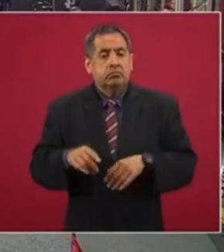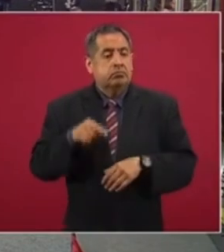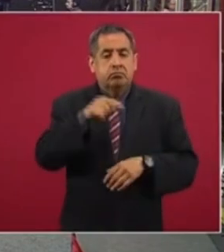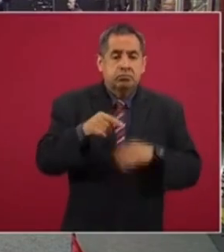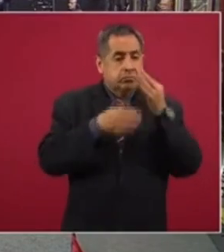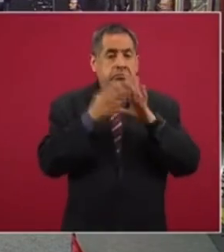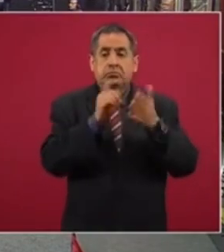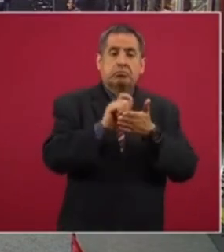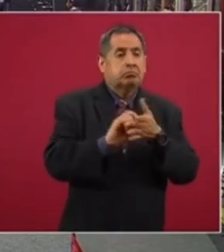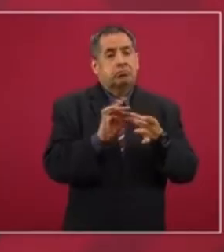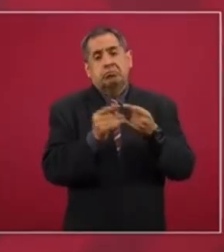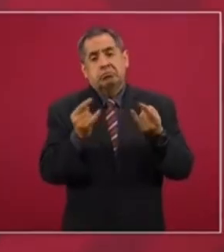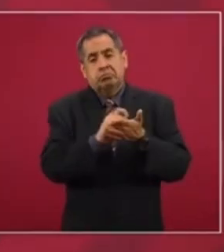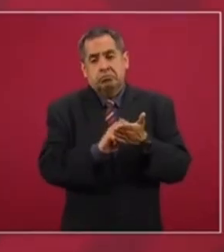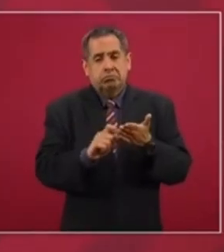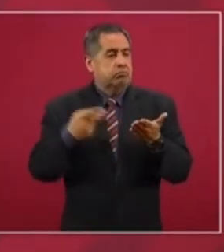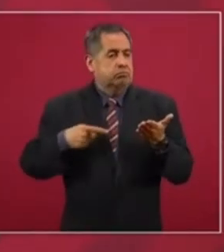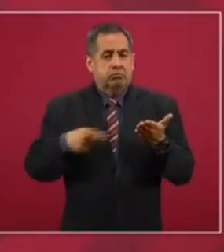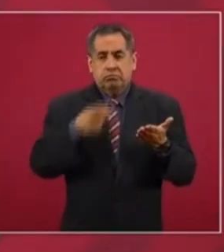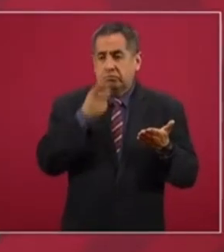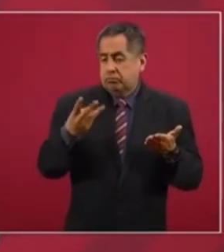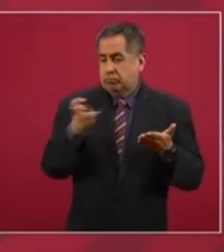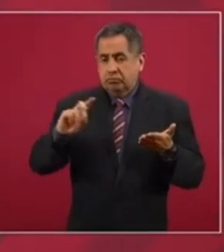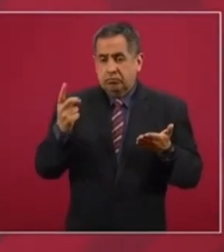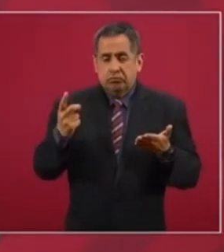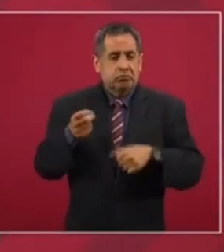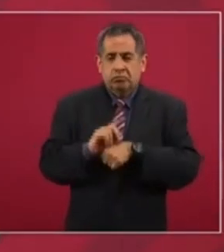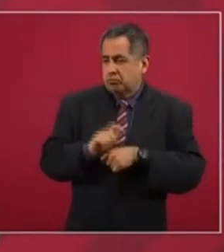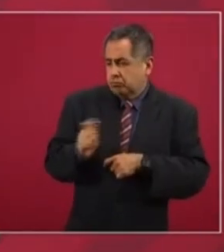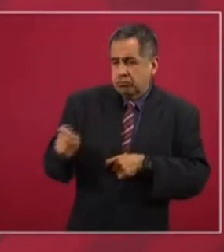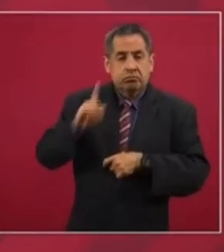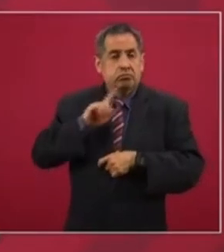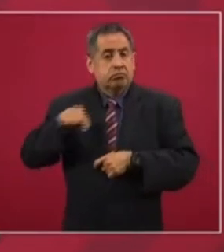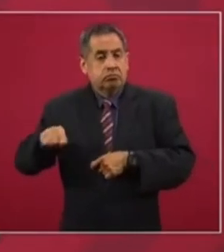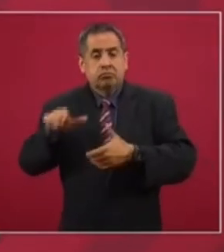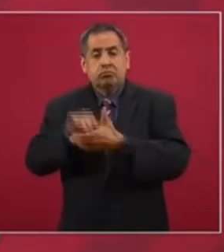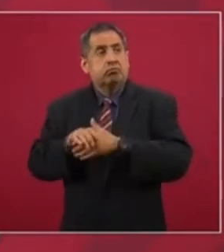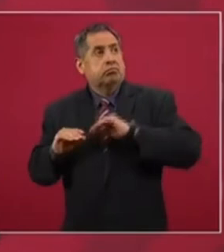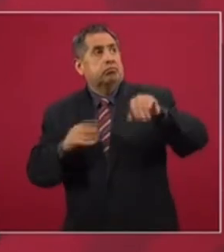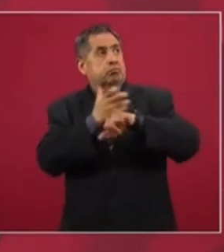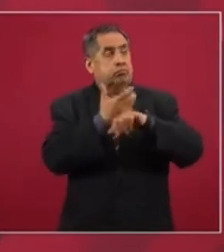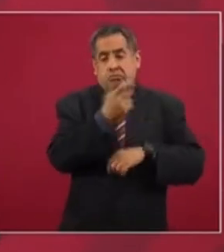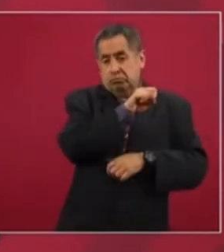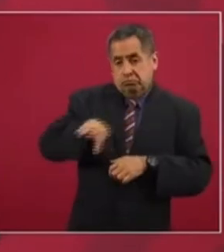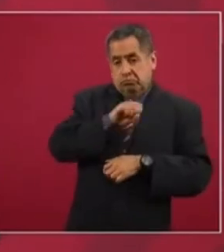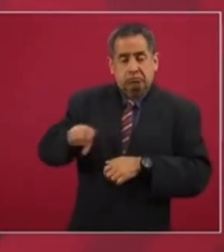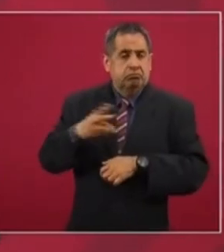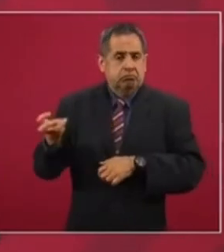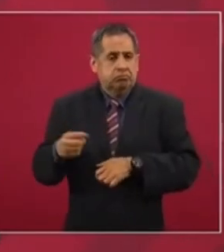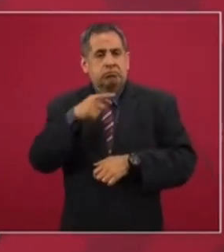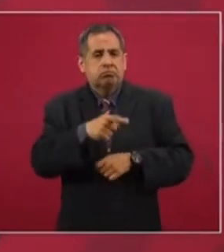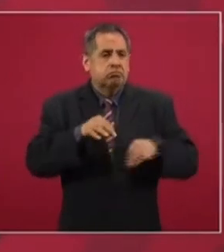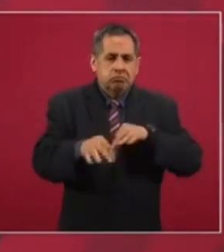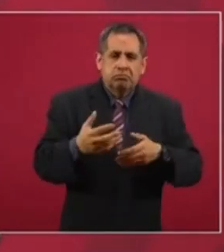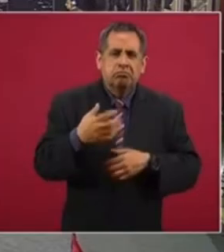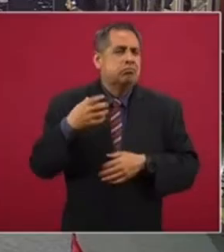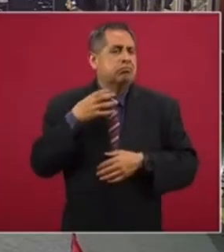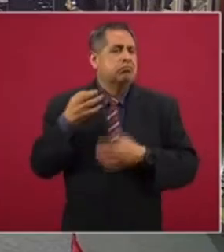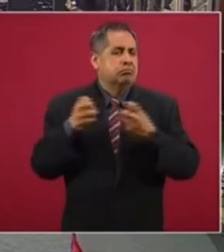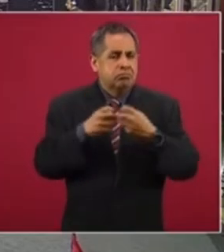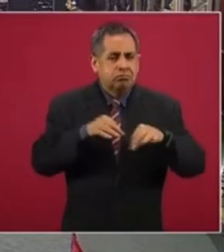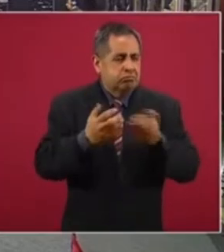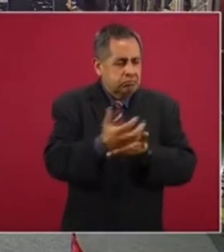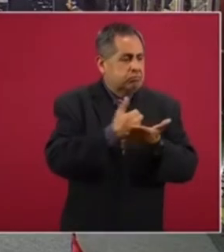crearon ahí una crónica de una persona que recibía $300 de manera continua, una ama de casa y que nadie estaba en los Estados Unidos, como pescador de algodón o manzana,